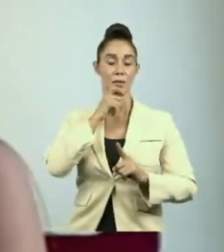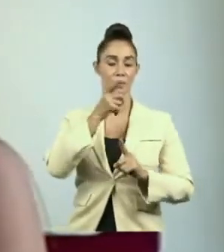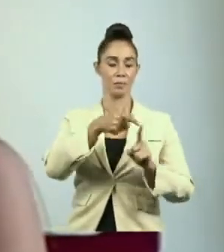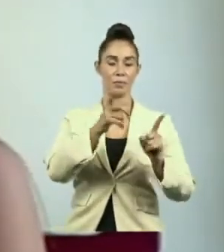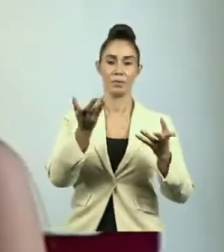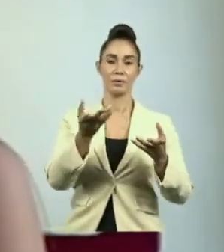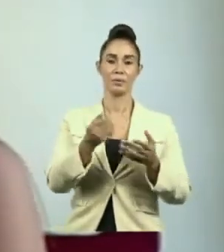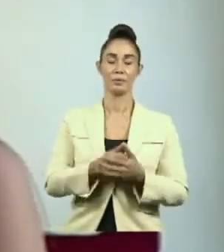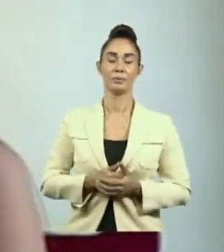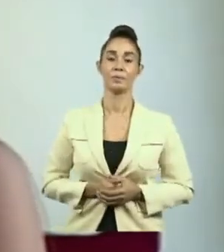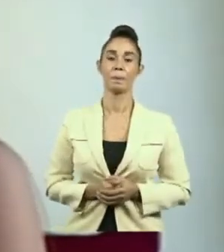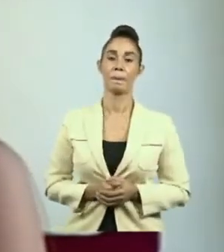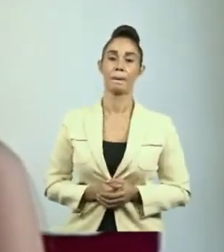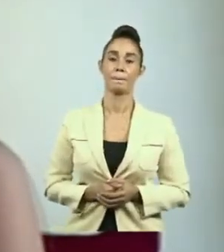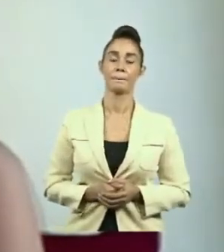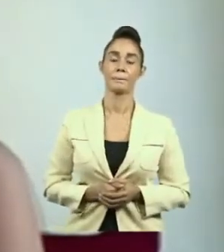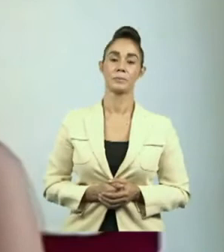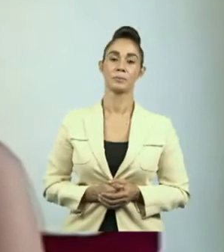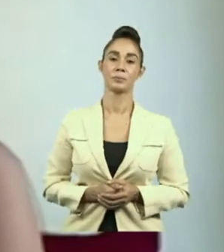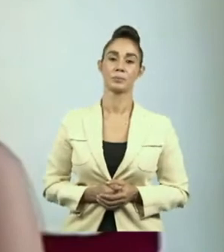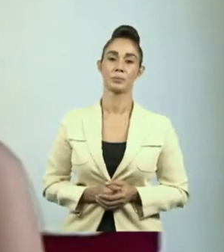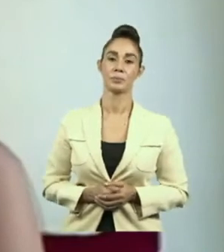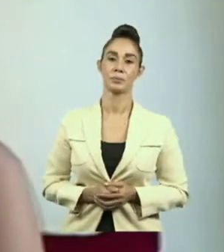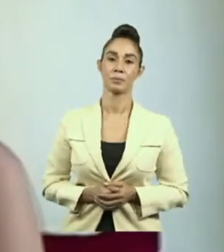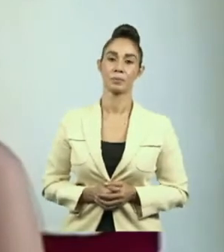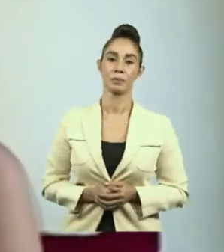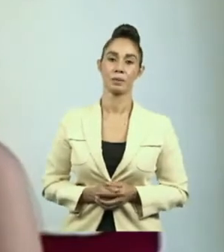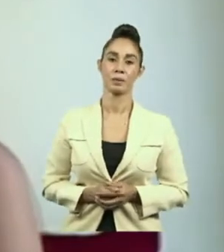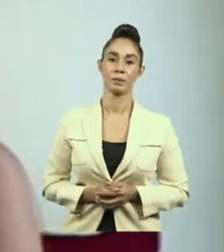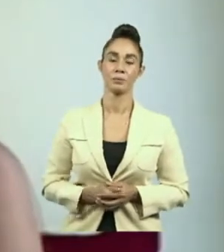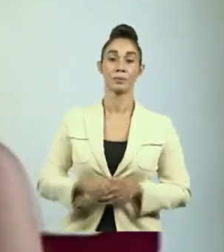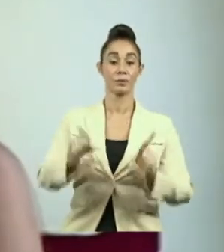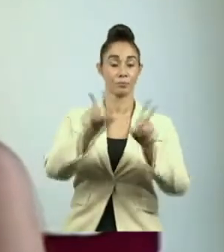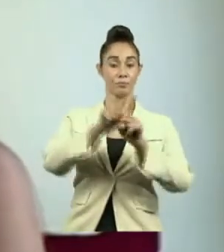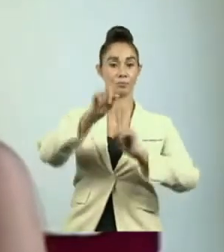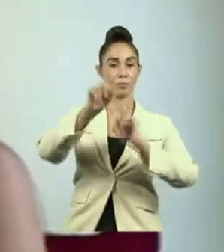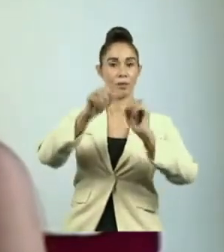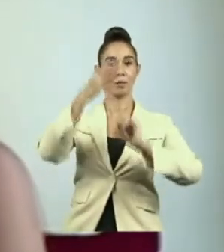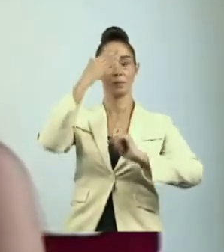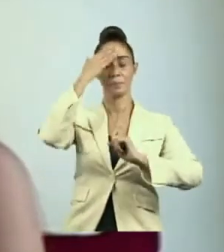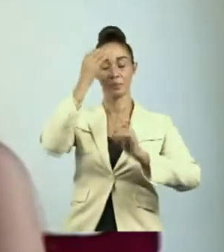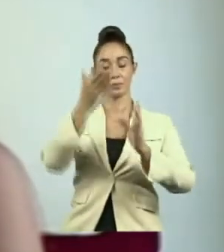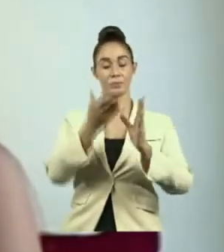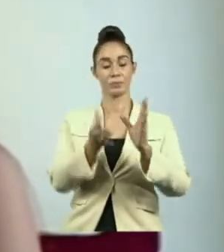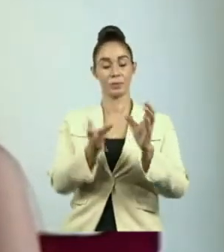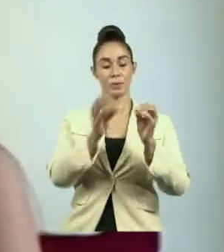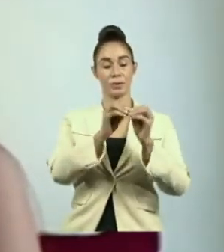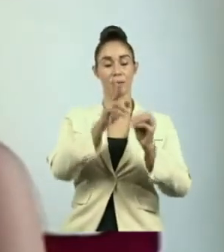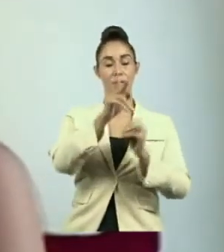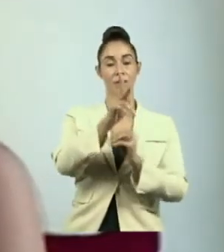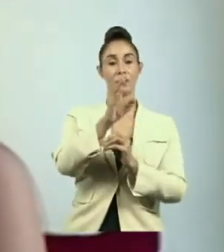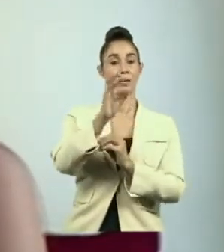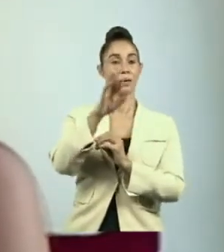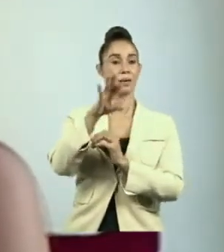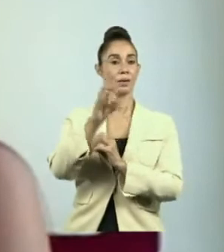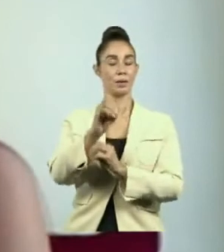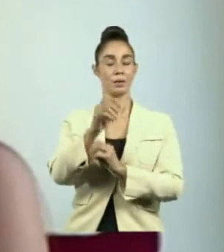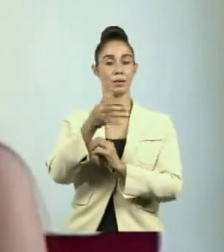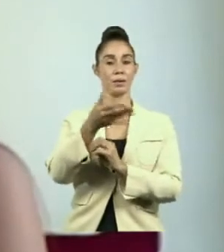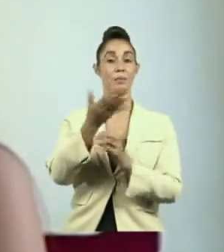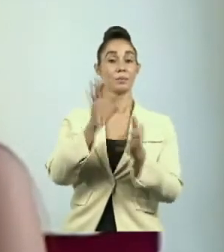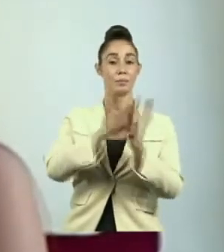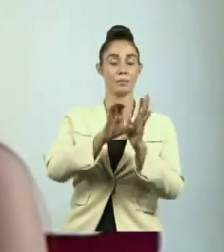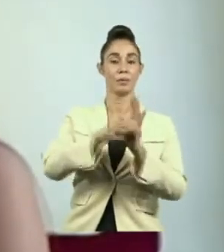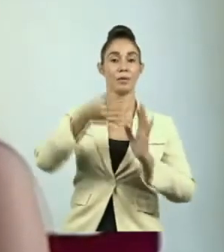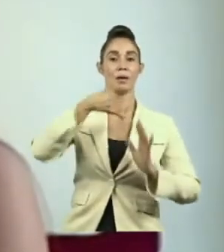porque la cantidad de mues de pruebas pcr se mantiene oscilante y ayer solamente se realizaron